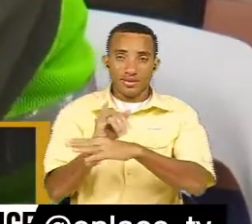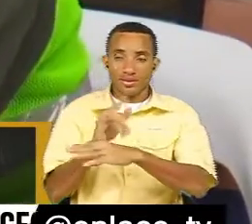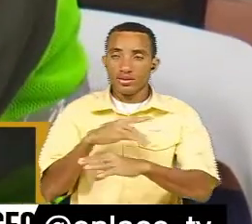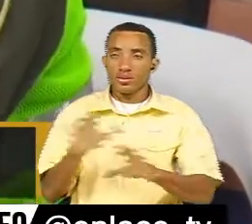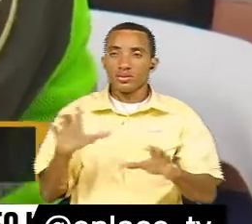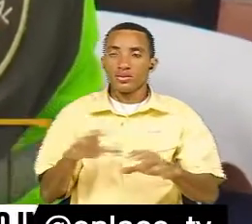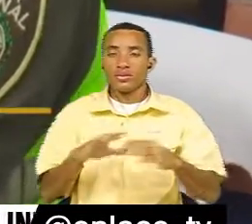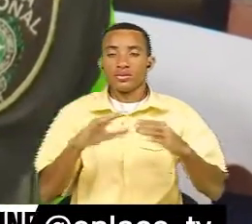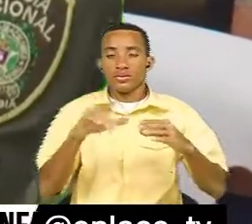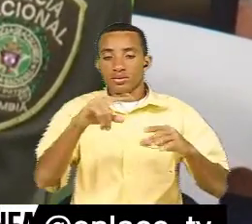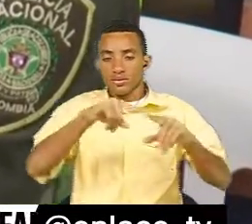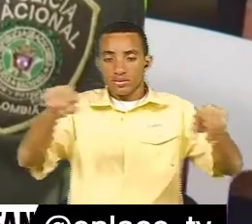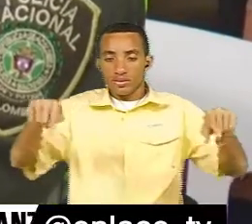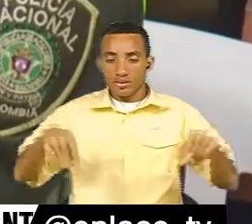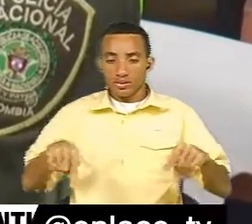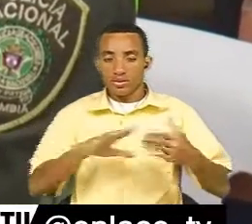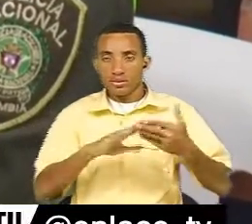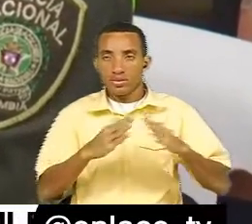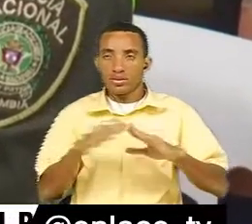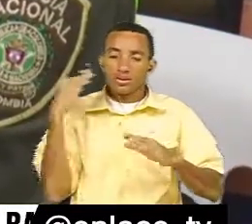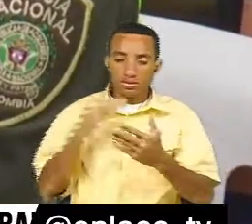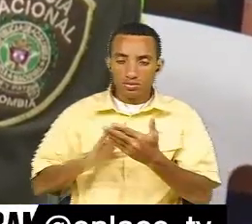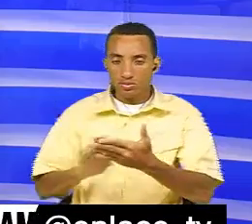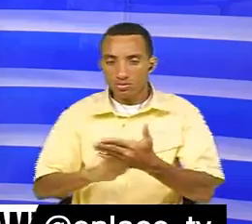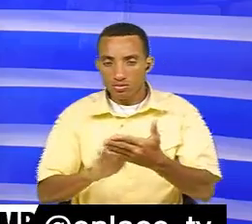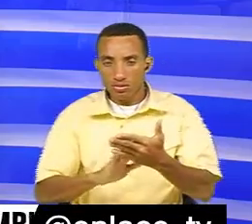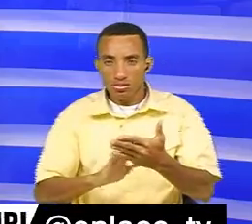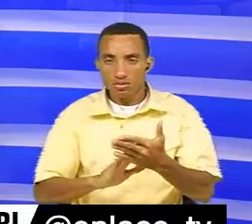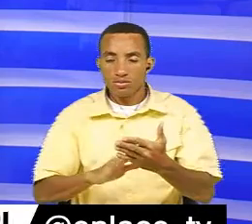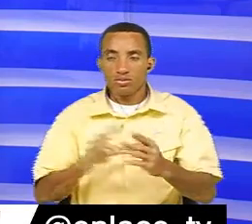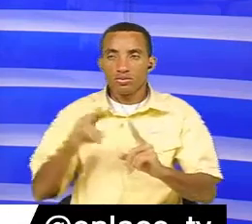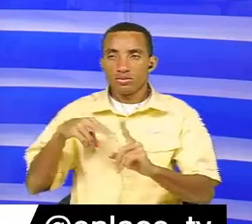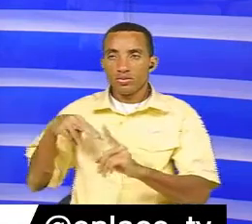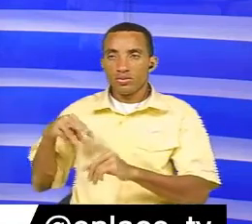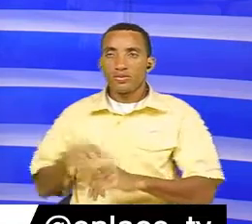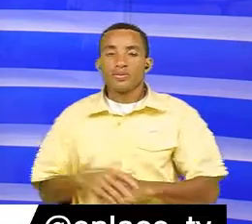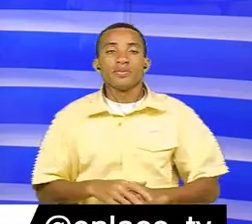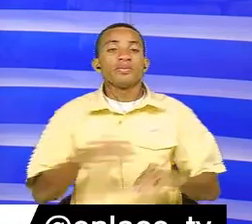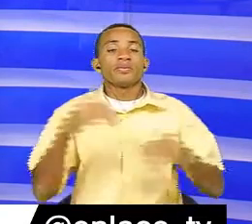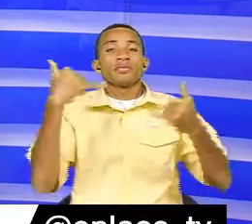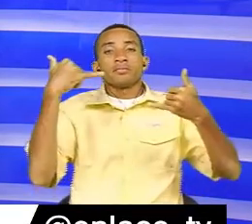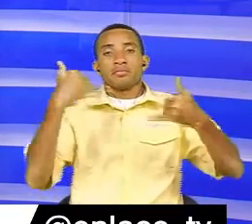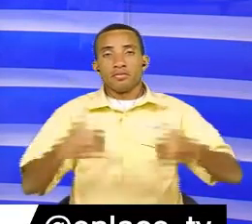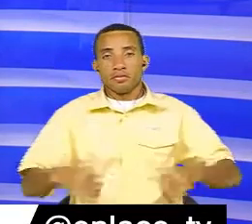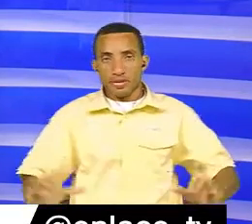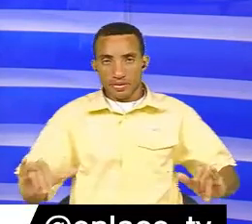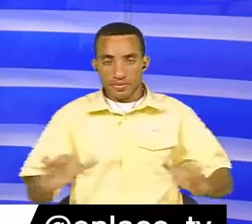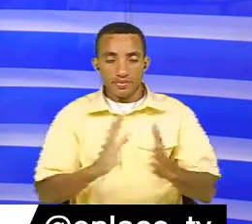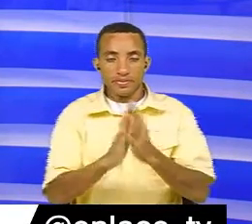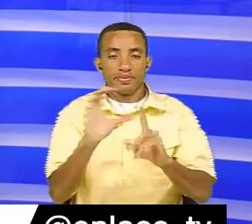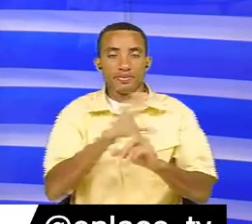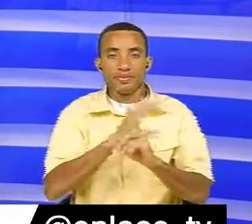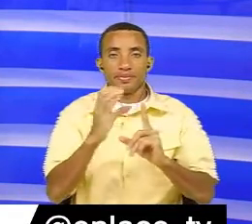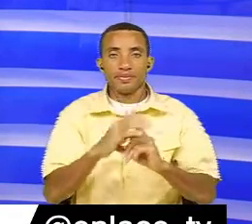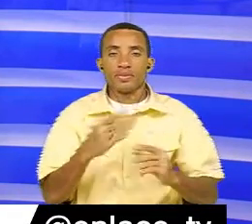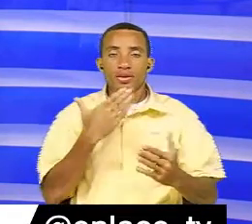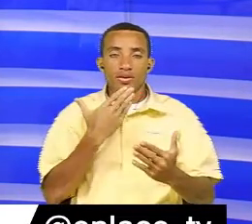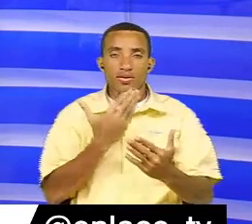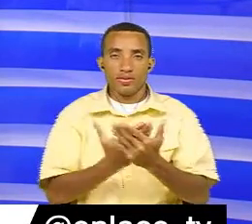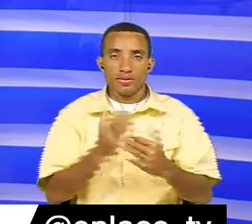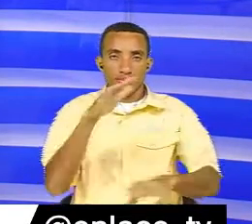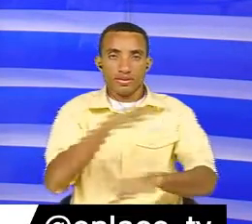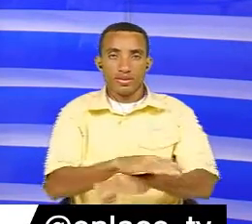esta zona, que fue recuperada hace algunos meses. Y hasta aquí la buena información de cultura y entretenimiento. Que pasen una feliz